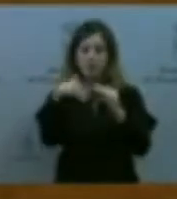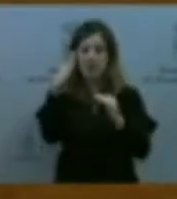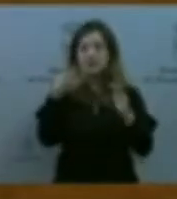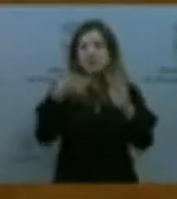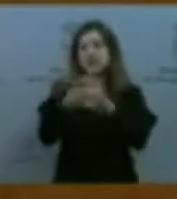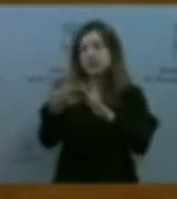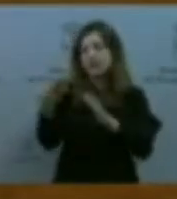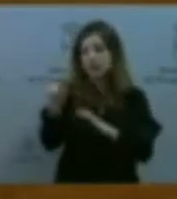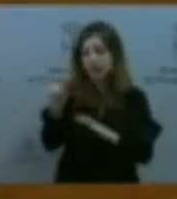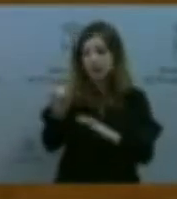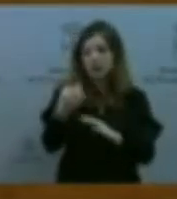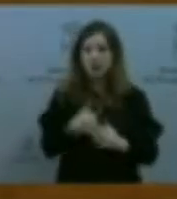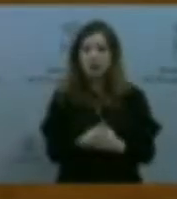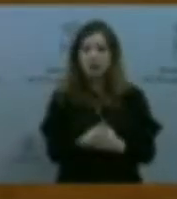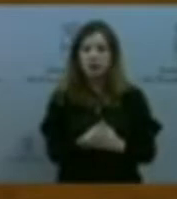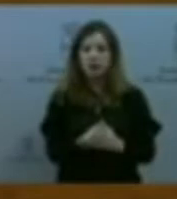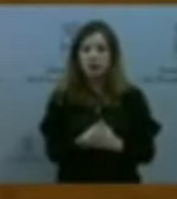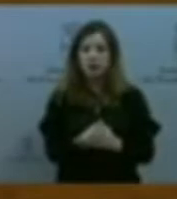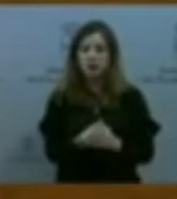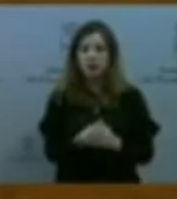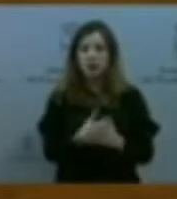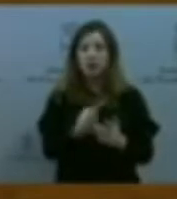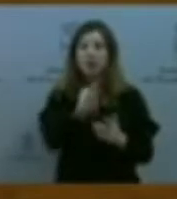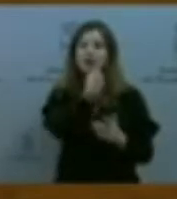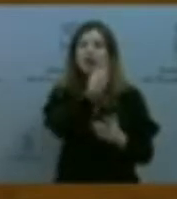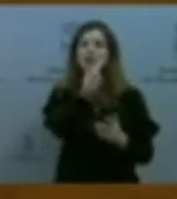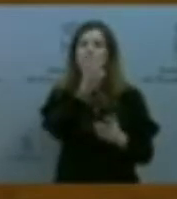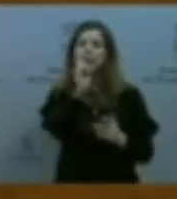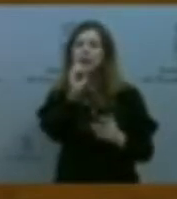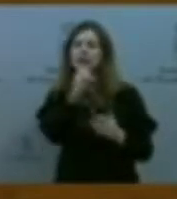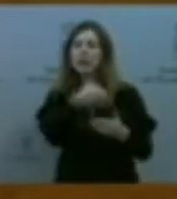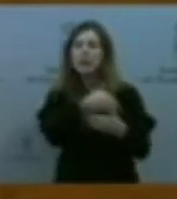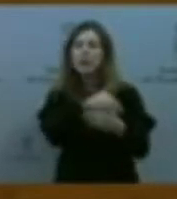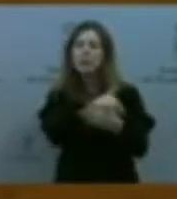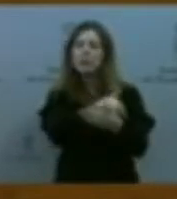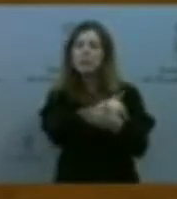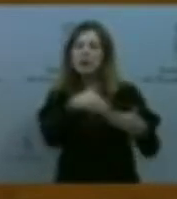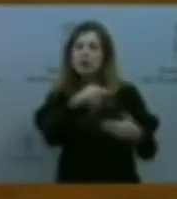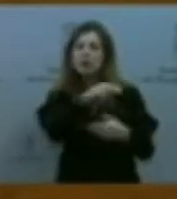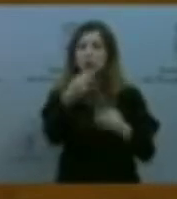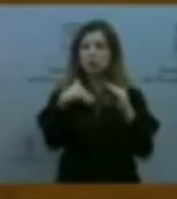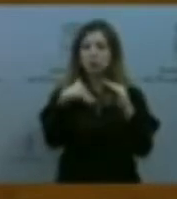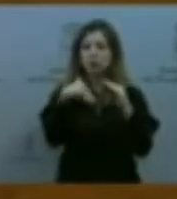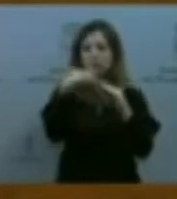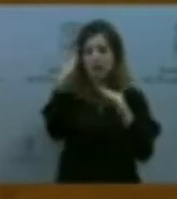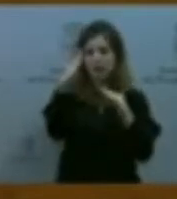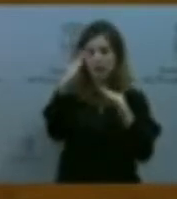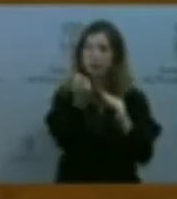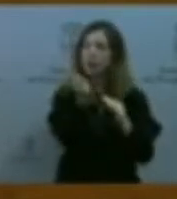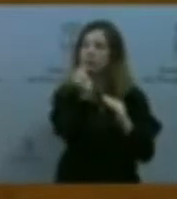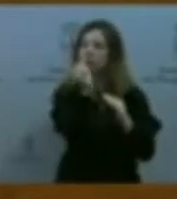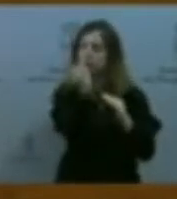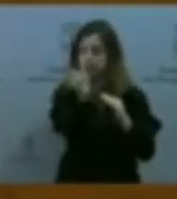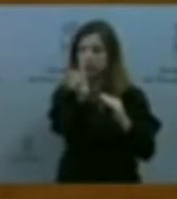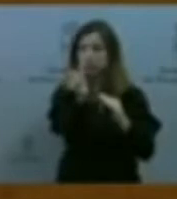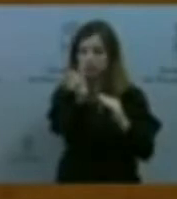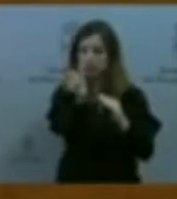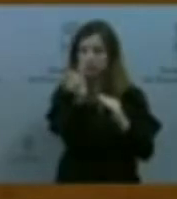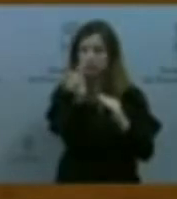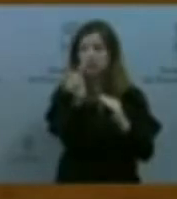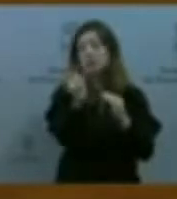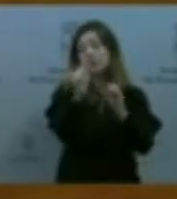de 120 millones de euros la cuantía correspondiente en el ámbito presupuestario que da